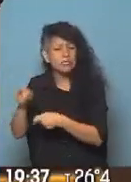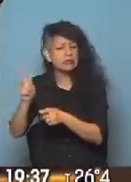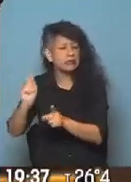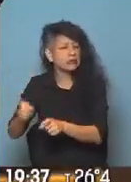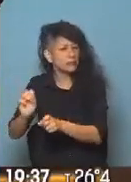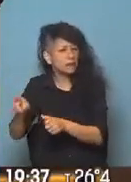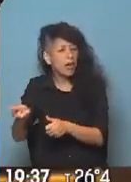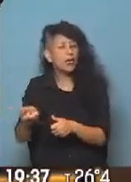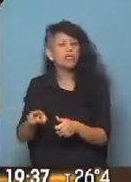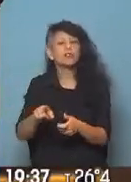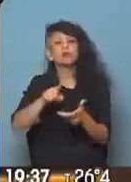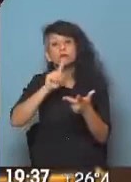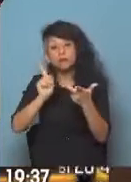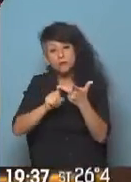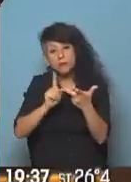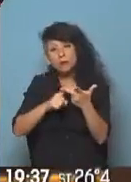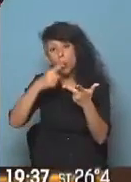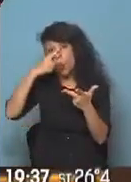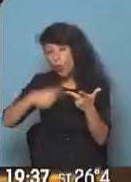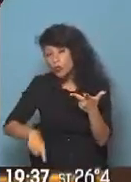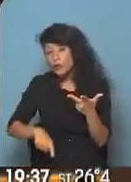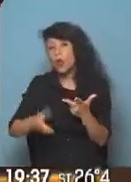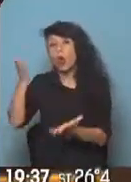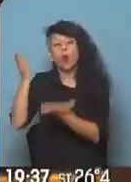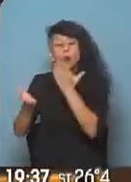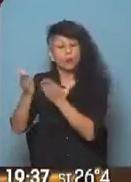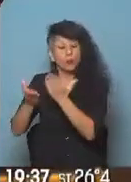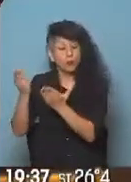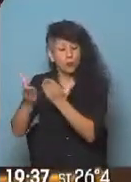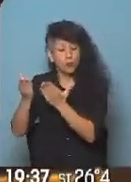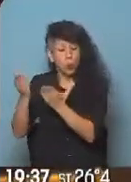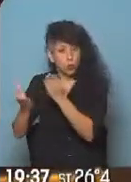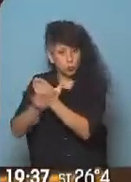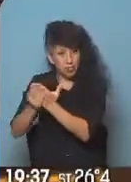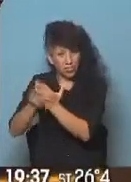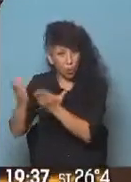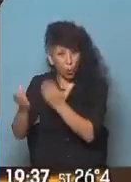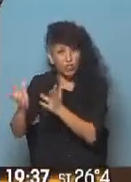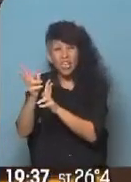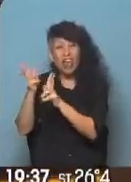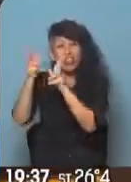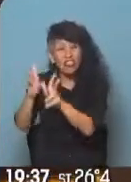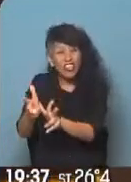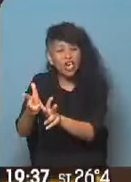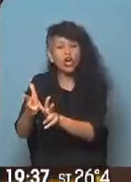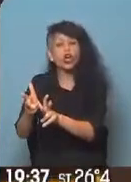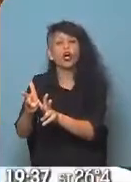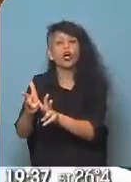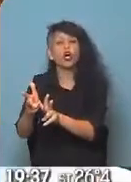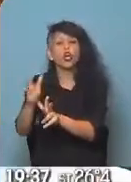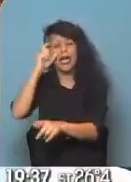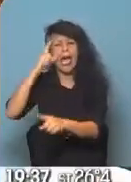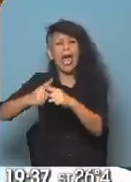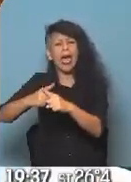declaraciones que aparentemente salen como si fuera la causa de estas frases que dijo el ministro graba lo que